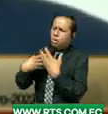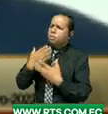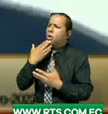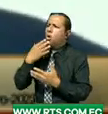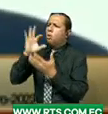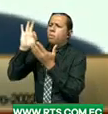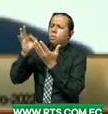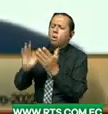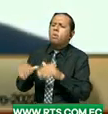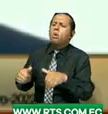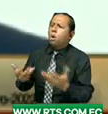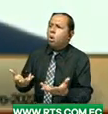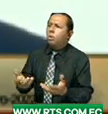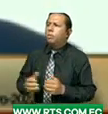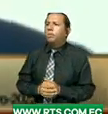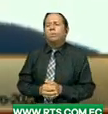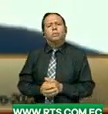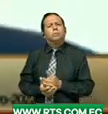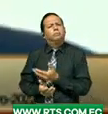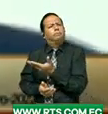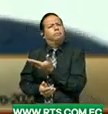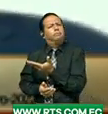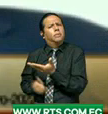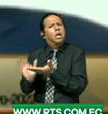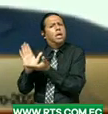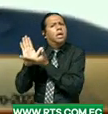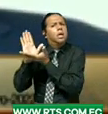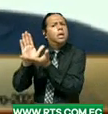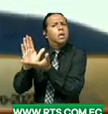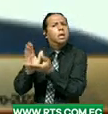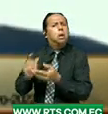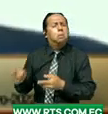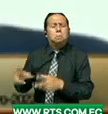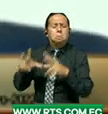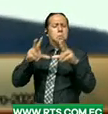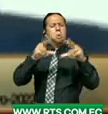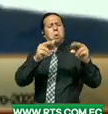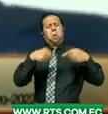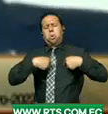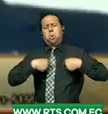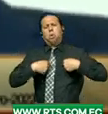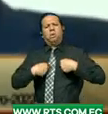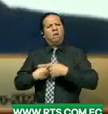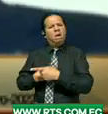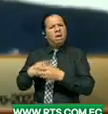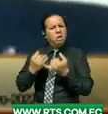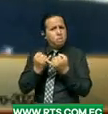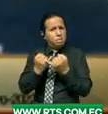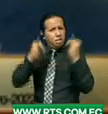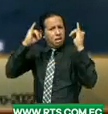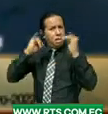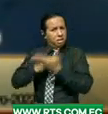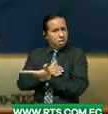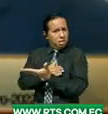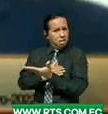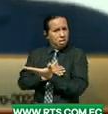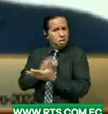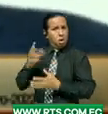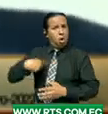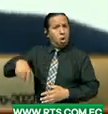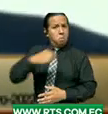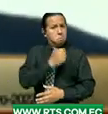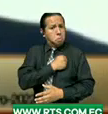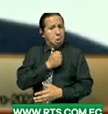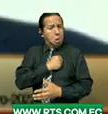Resulta que estos señores del IES a nadie le responden. ¿Creen que ellos son una hacienda feudal que